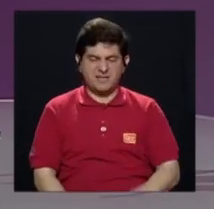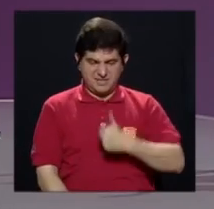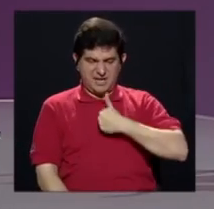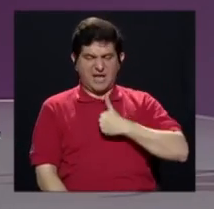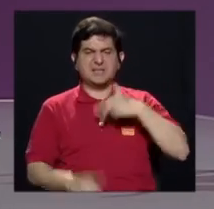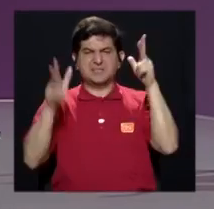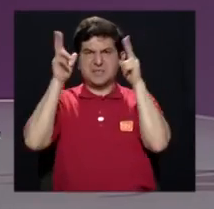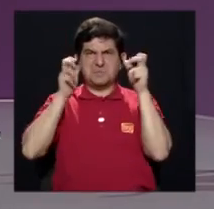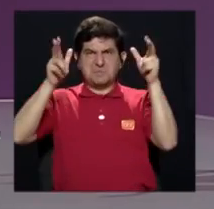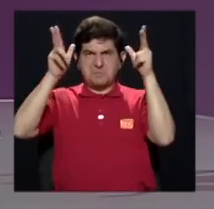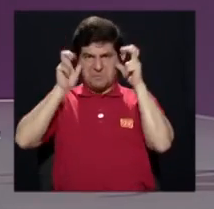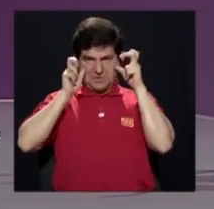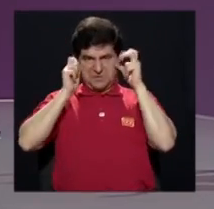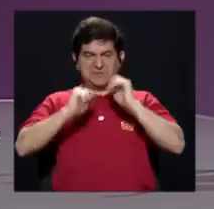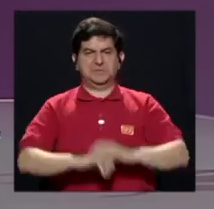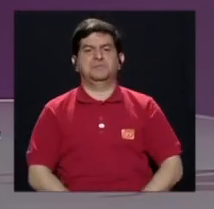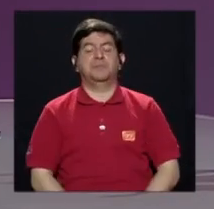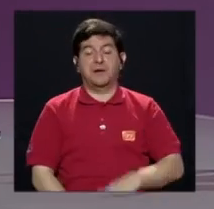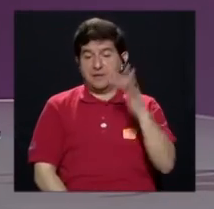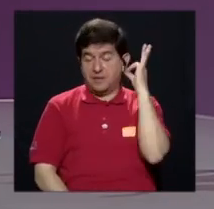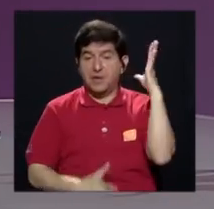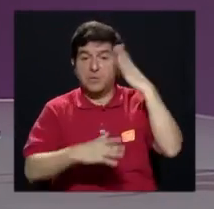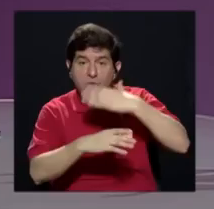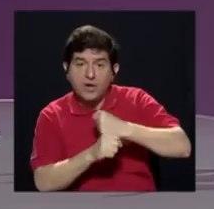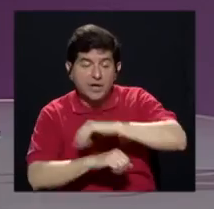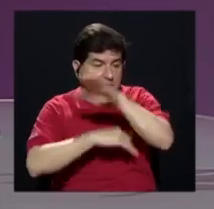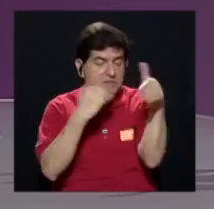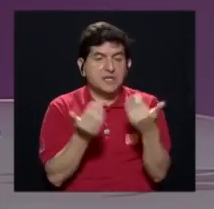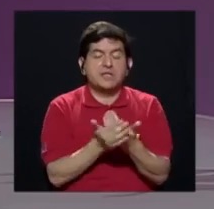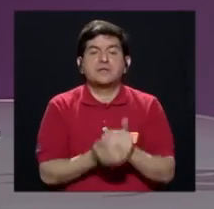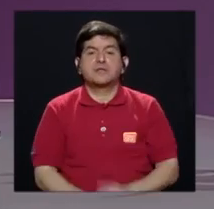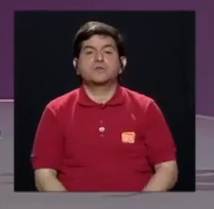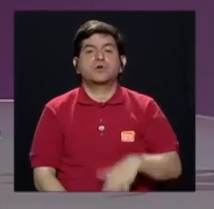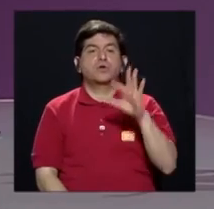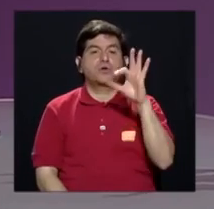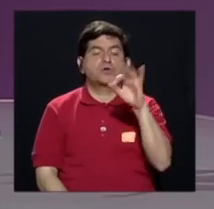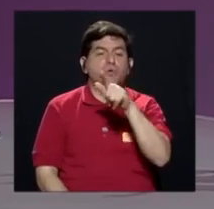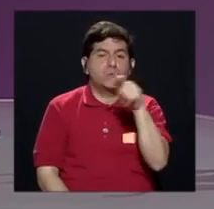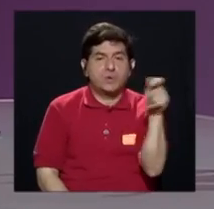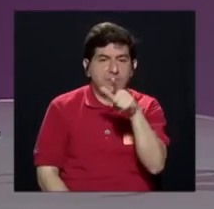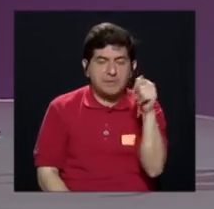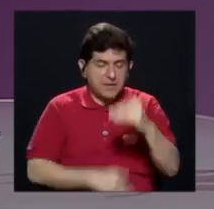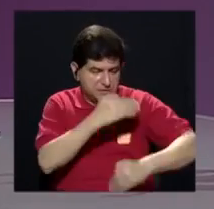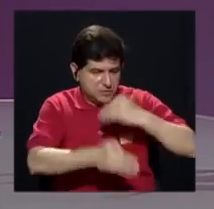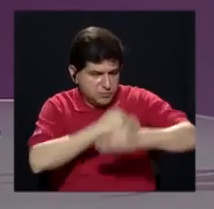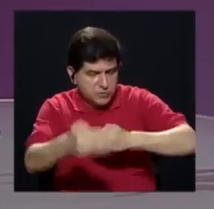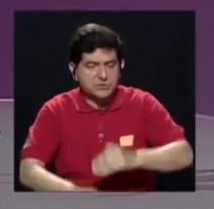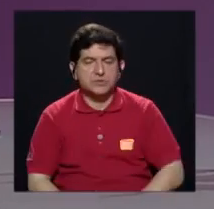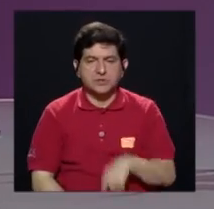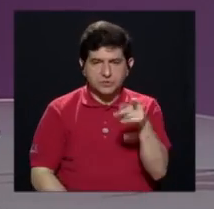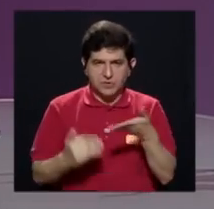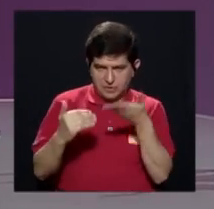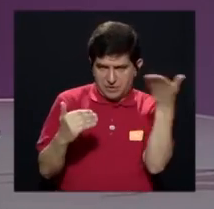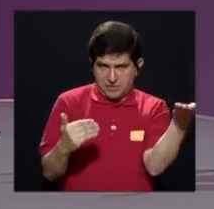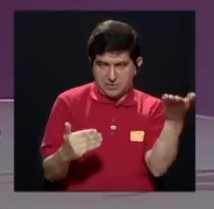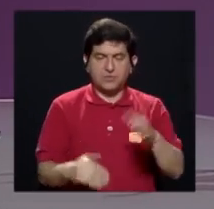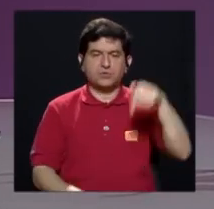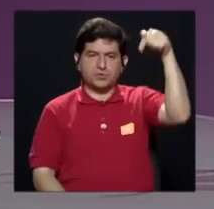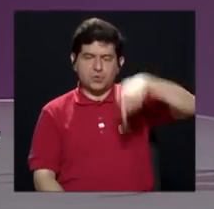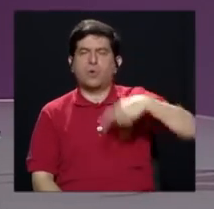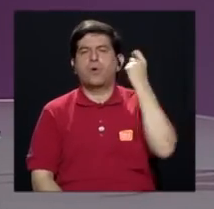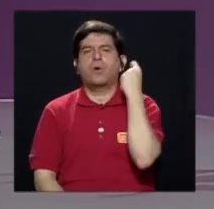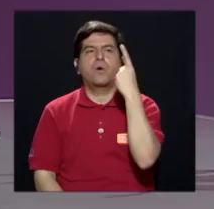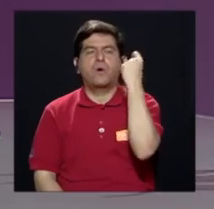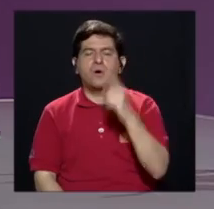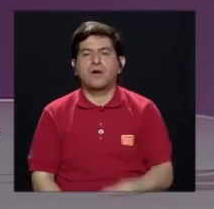esa percepción propia que hace la mujer de todo el curso de los nueve meses digamos que todos esos factores en los que hoy entendemos